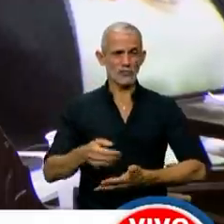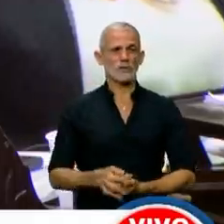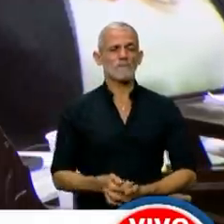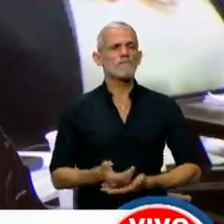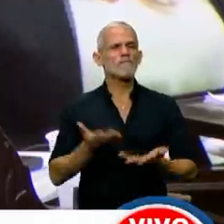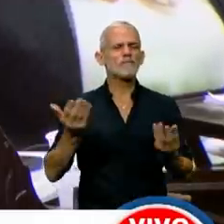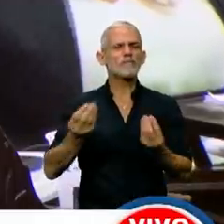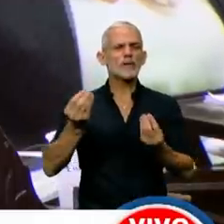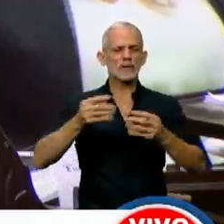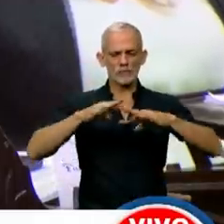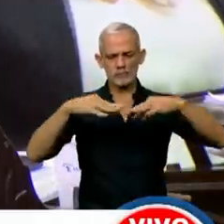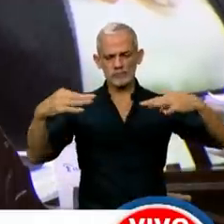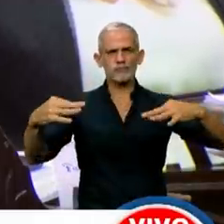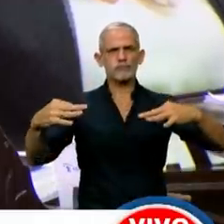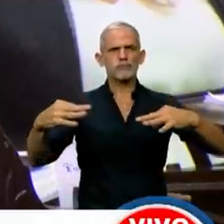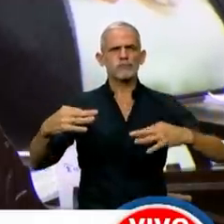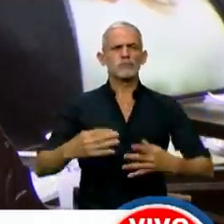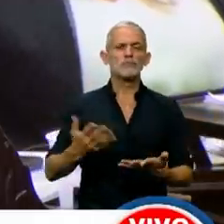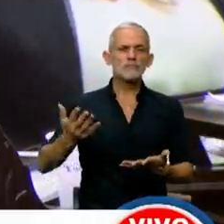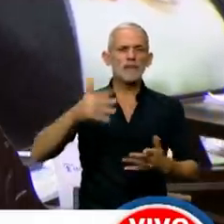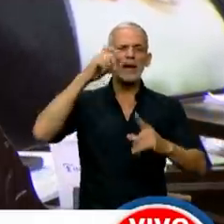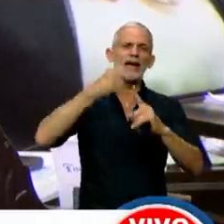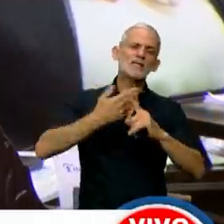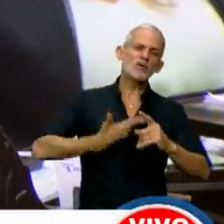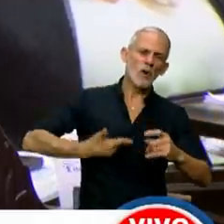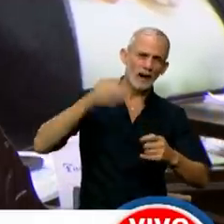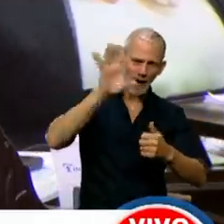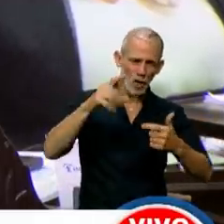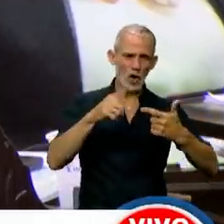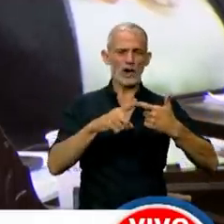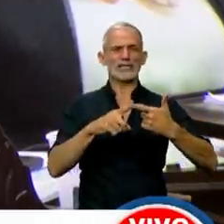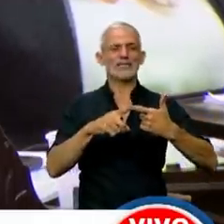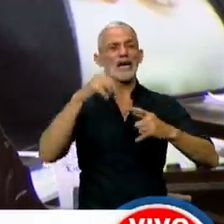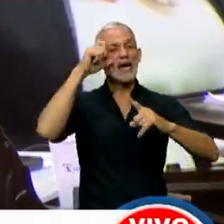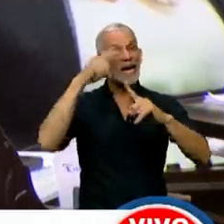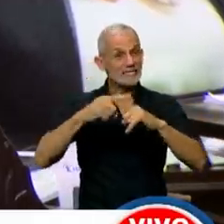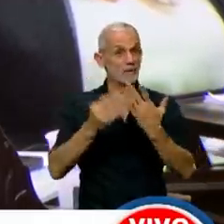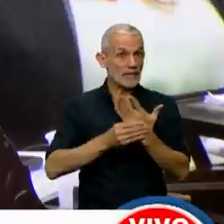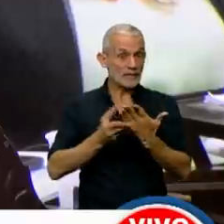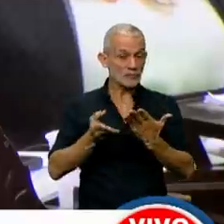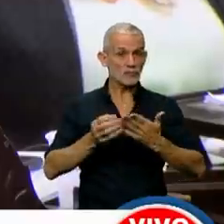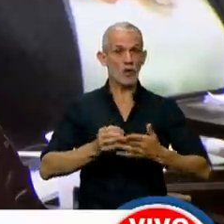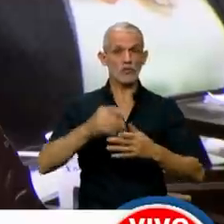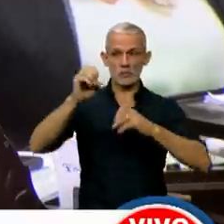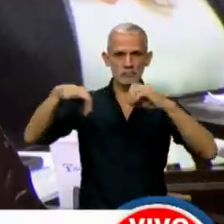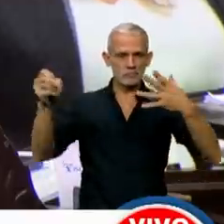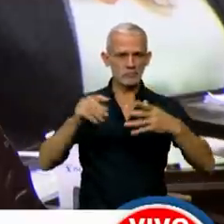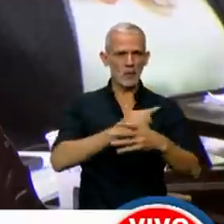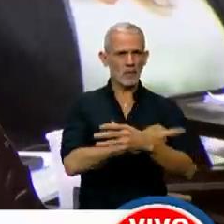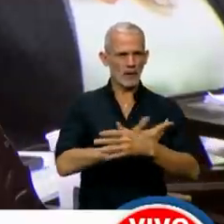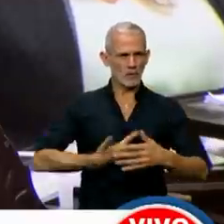que la componen es gobernadores ex ministro del ejecutivo